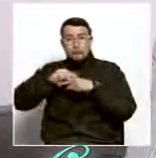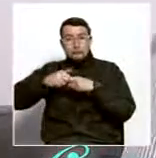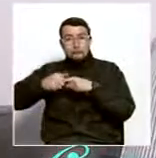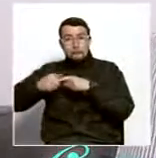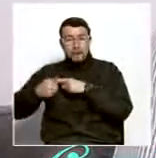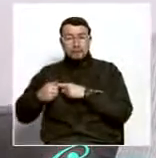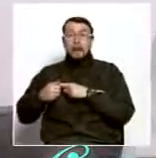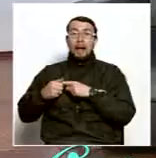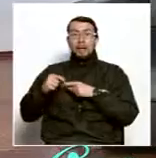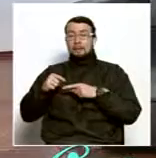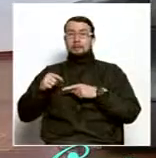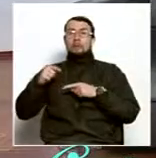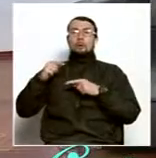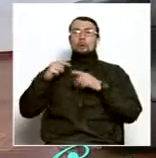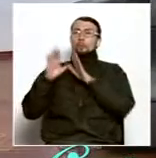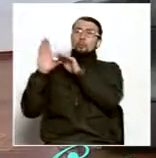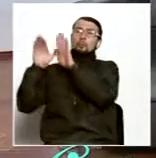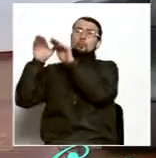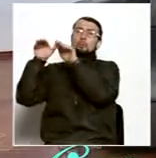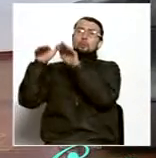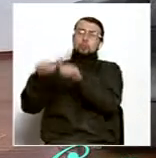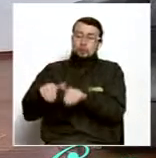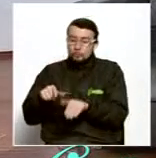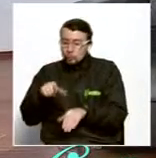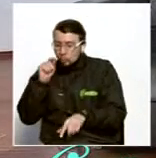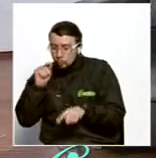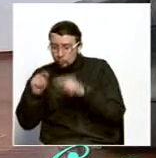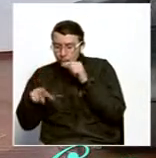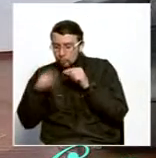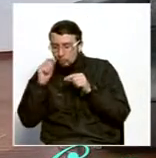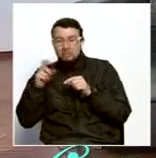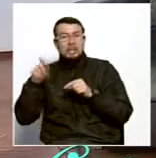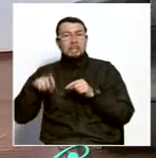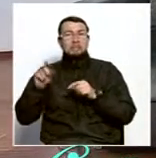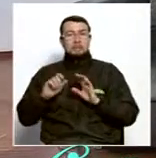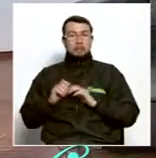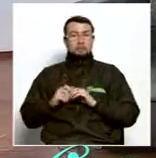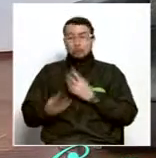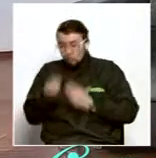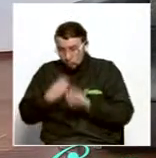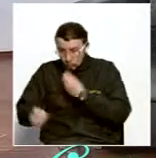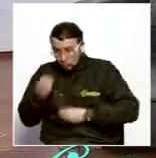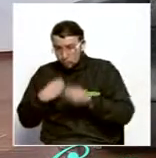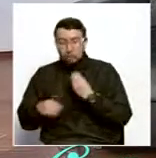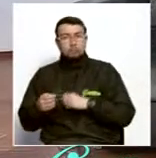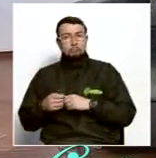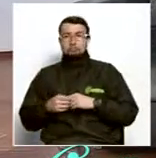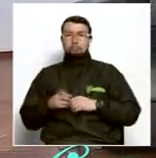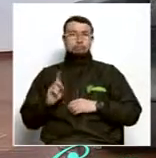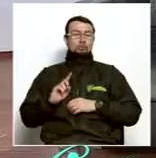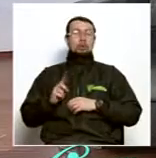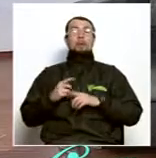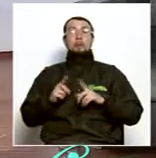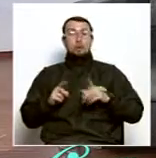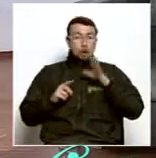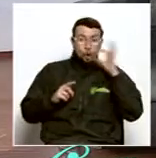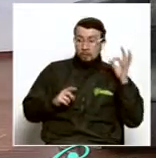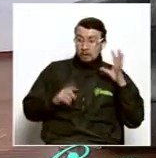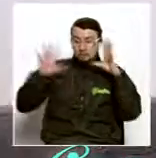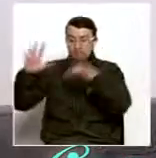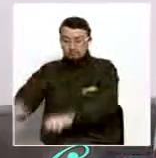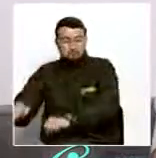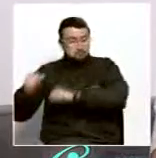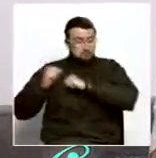los animalitos, las palomitas, ellos llegan y toman lo que necesitan, ¿cierto? Y se lo llevan, pero si pasa el hombre, él se lleva el bulto